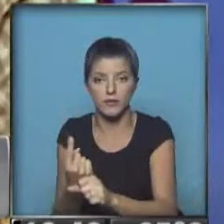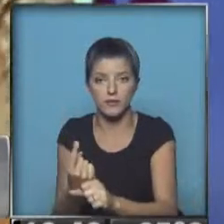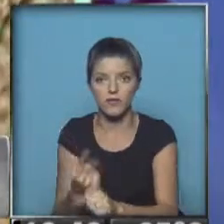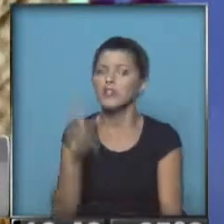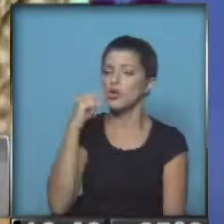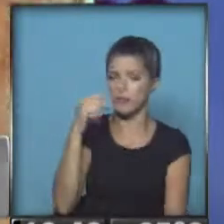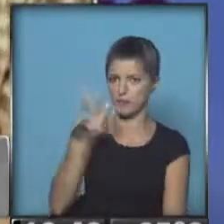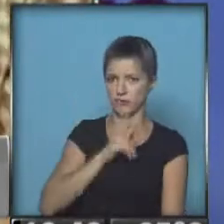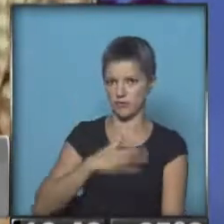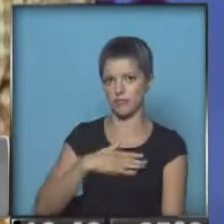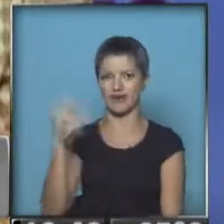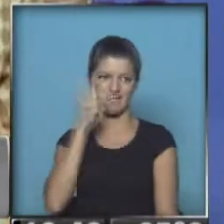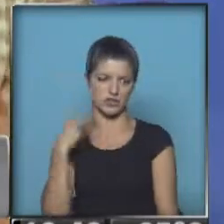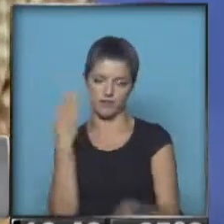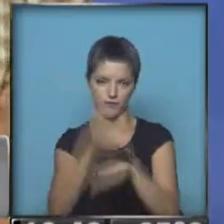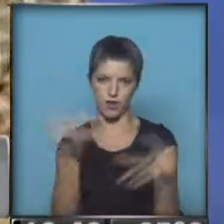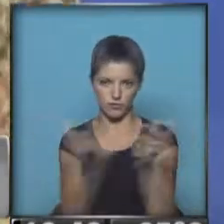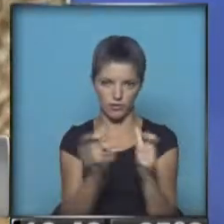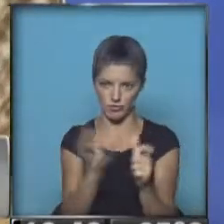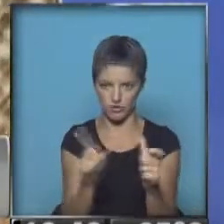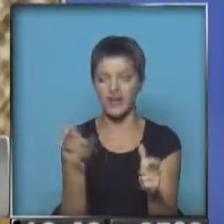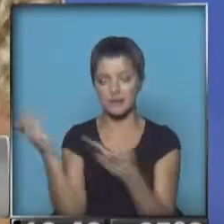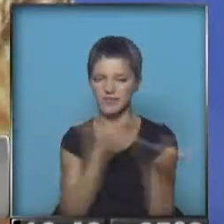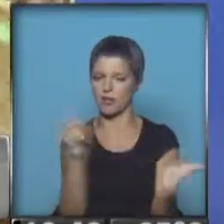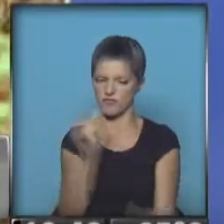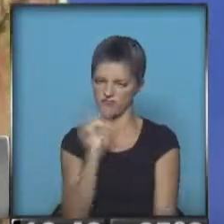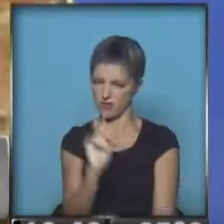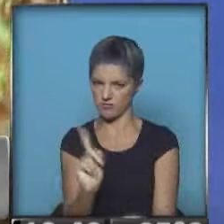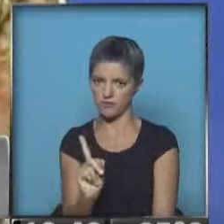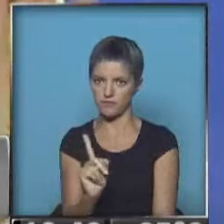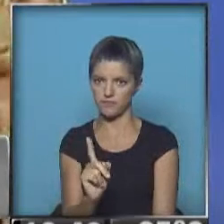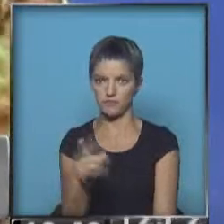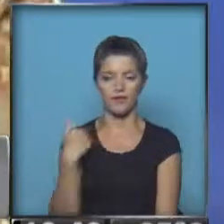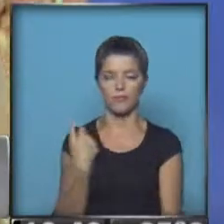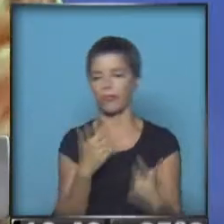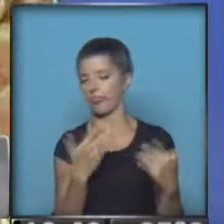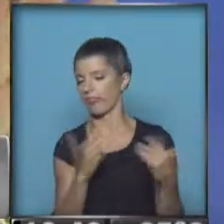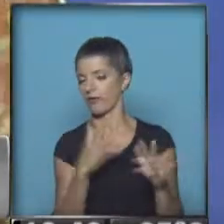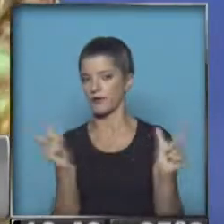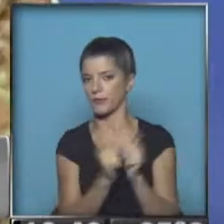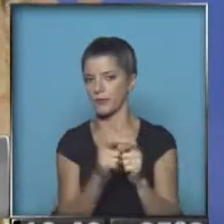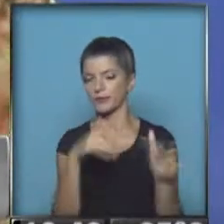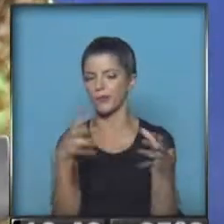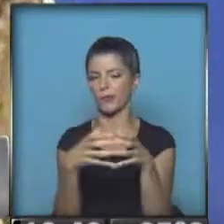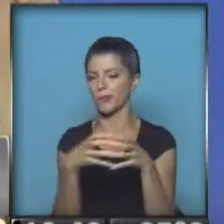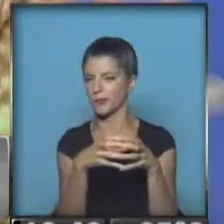a mí, porque Néstor no había ido a esa reunión. Lo habían invitado, pero no había ido. Él le huía a esos círculos